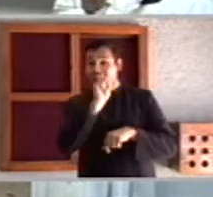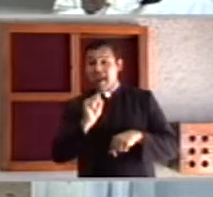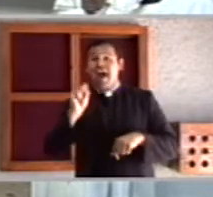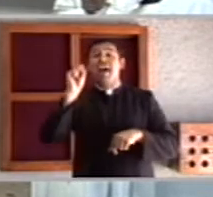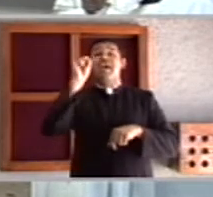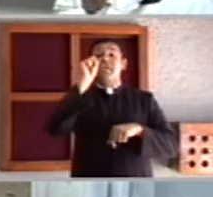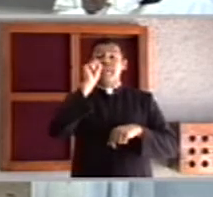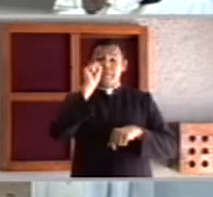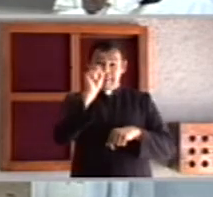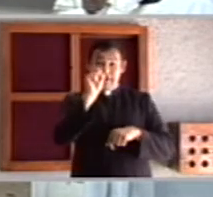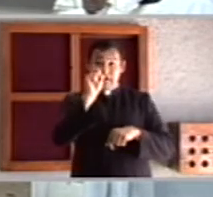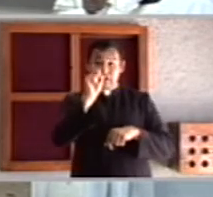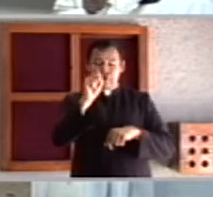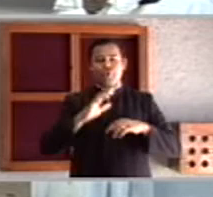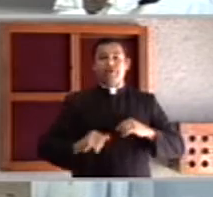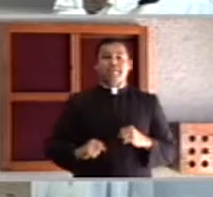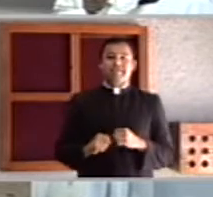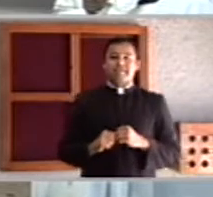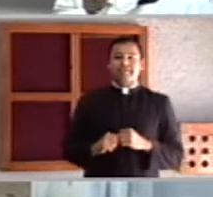exurrexit lecere,